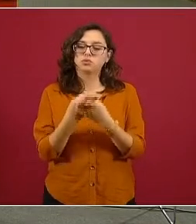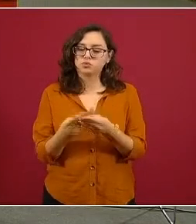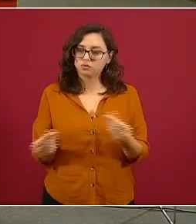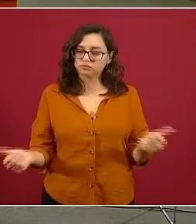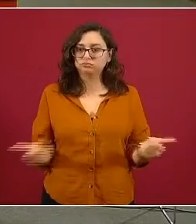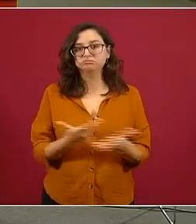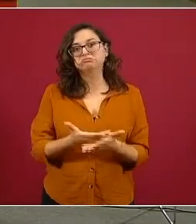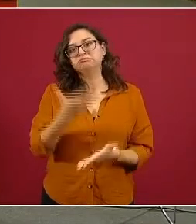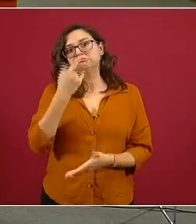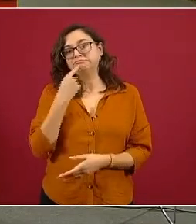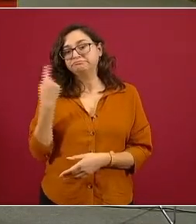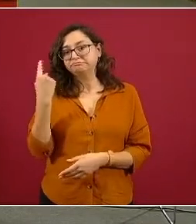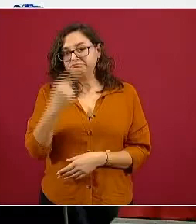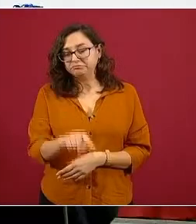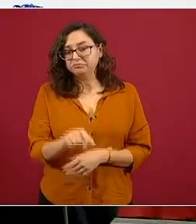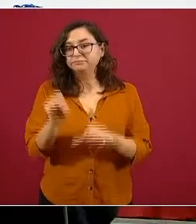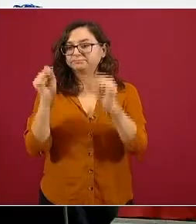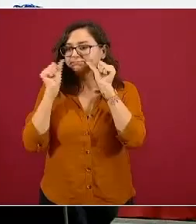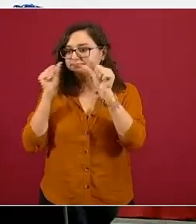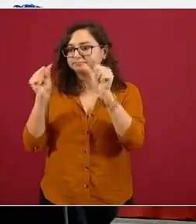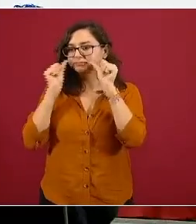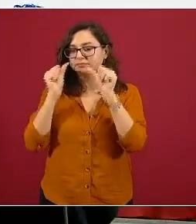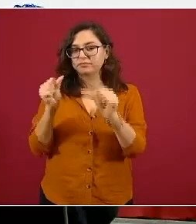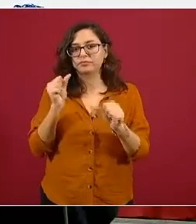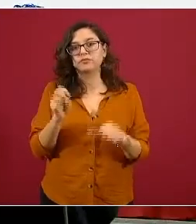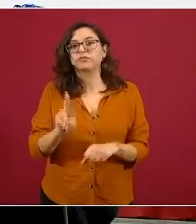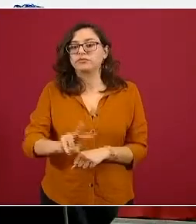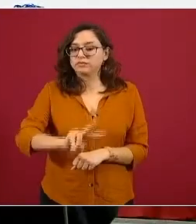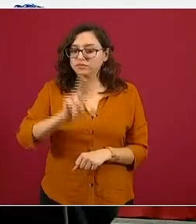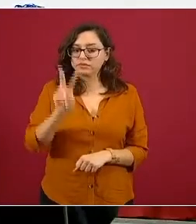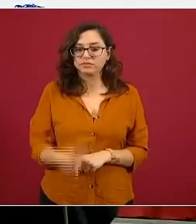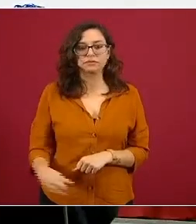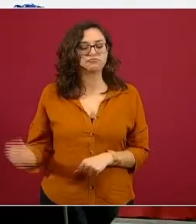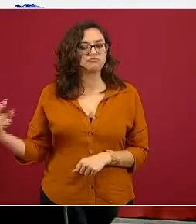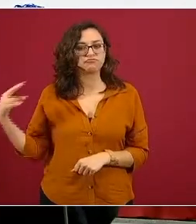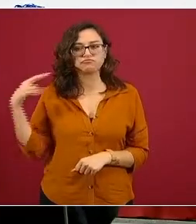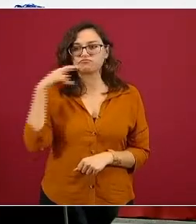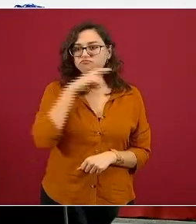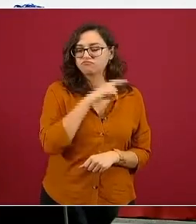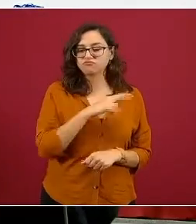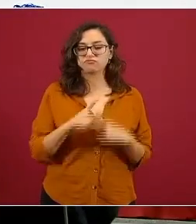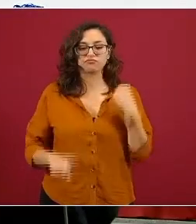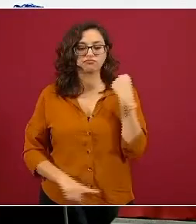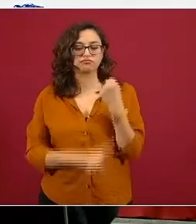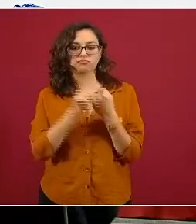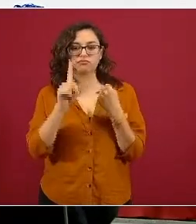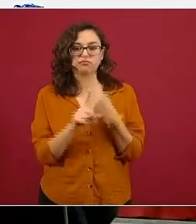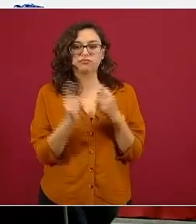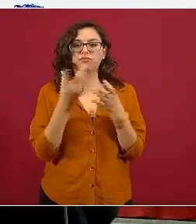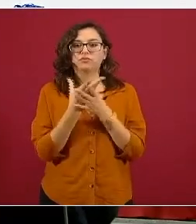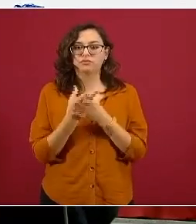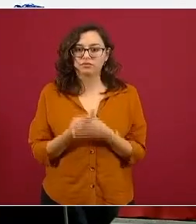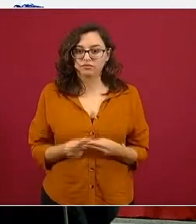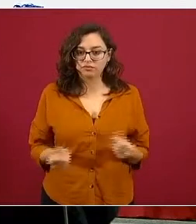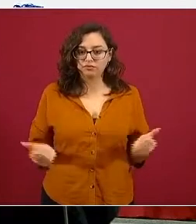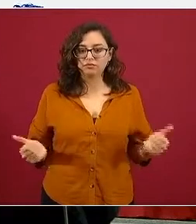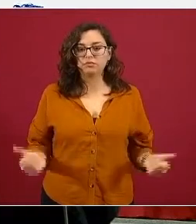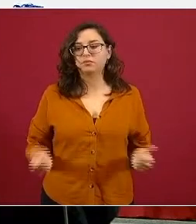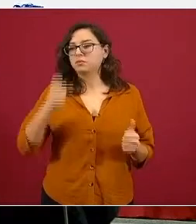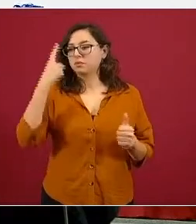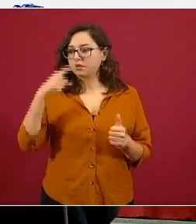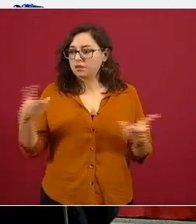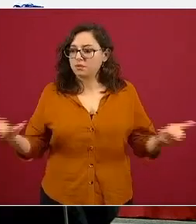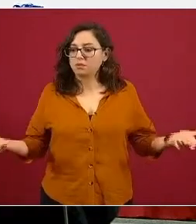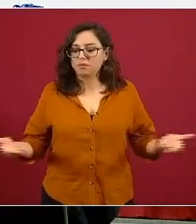y procura la solución inmediata de esos conflictos a través del mecanismo de